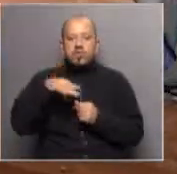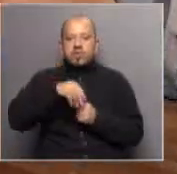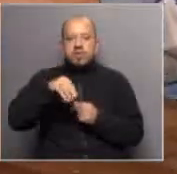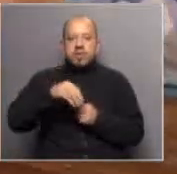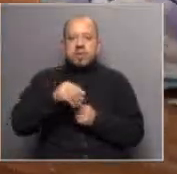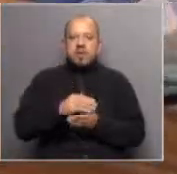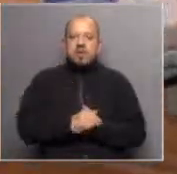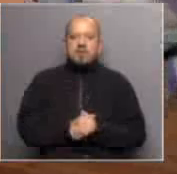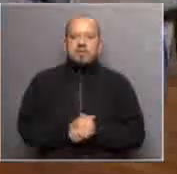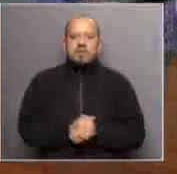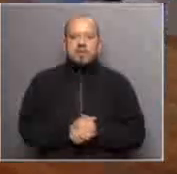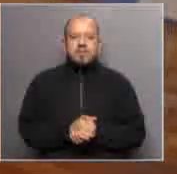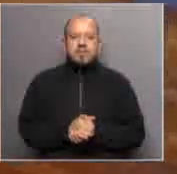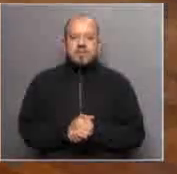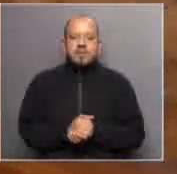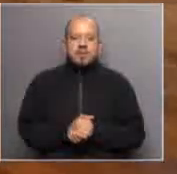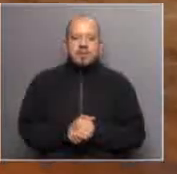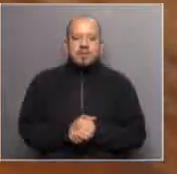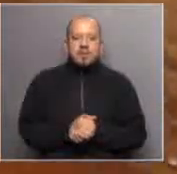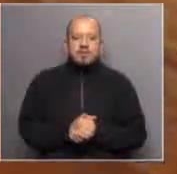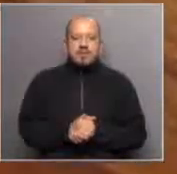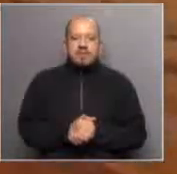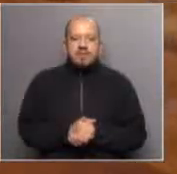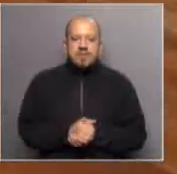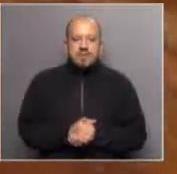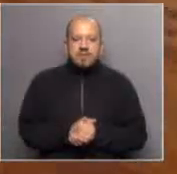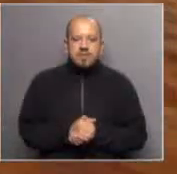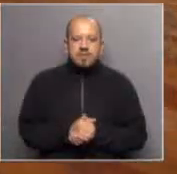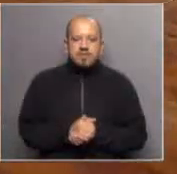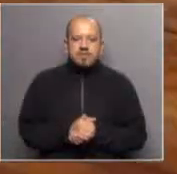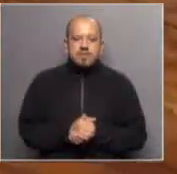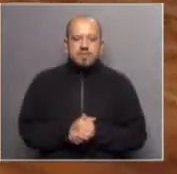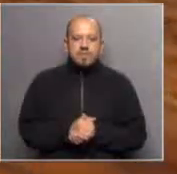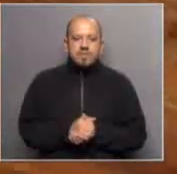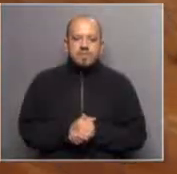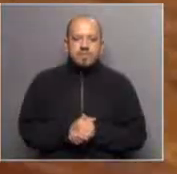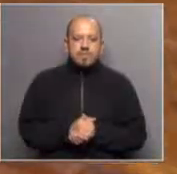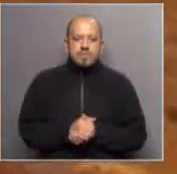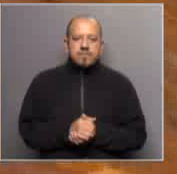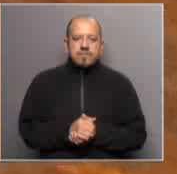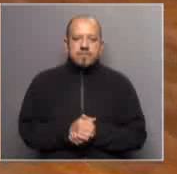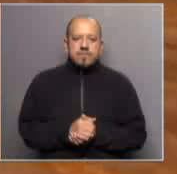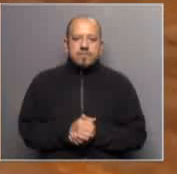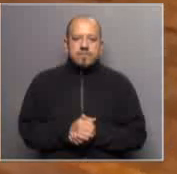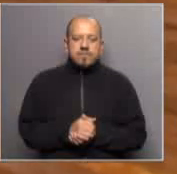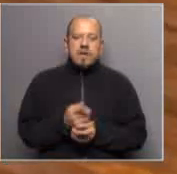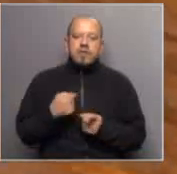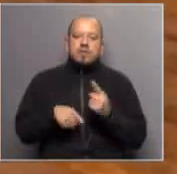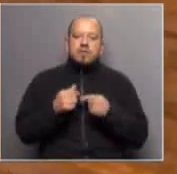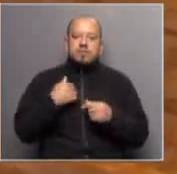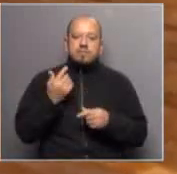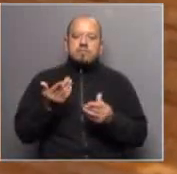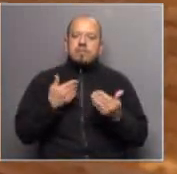cómo, qué te parece. Muy bien, vamos a probar. Para eso obviamente quito el tapaboca y mientras tanto te voy a preguntar, además